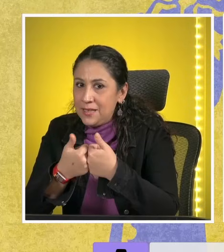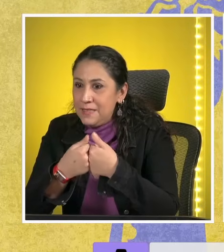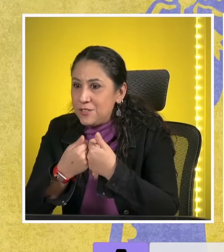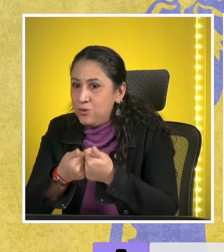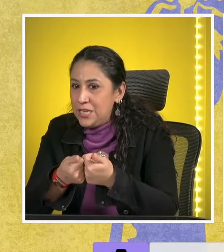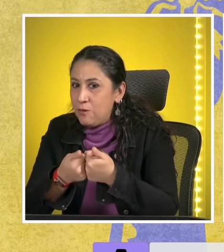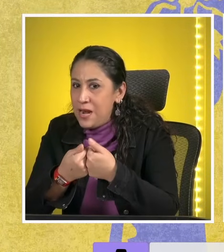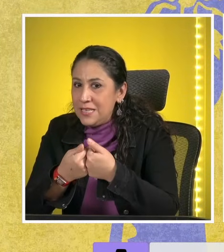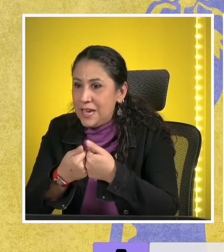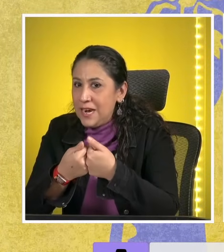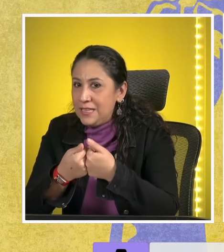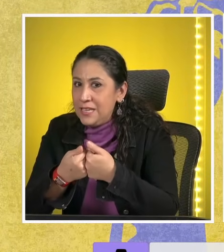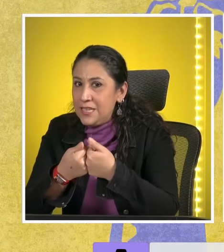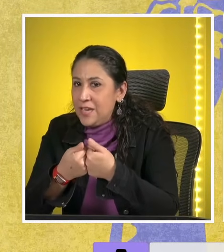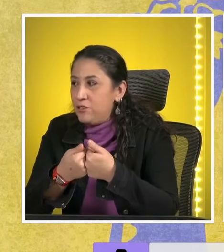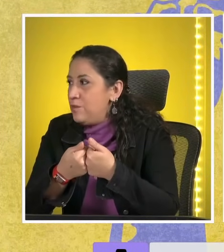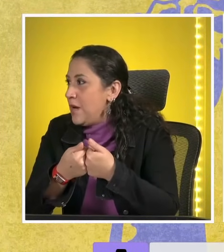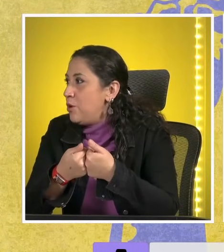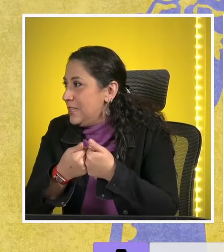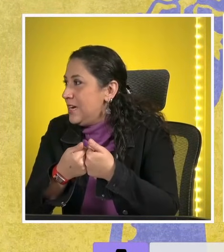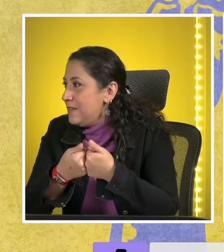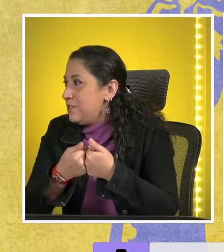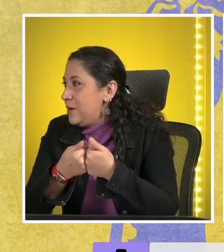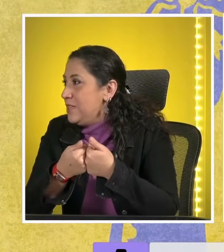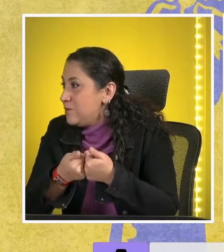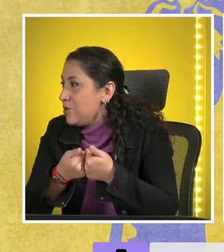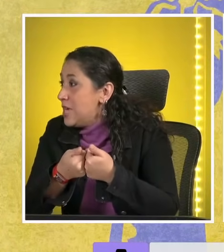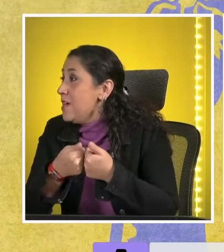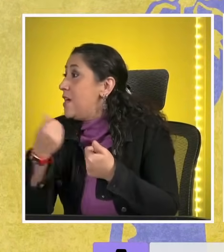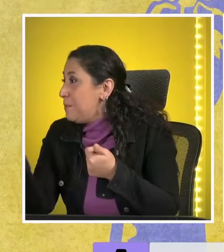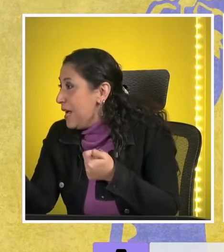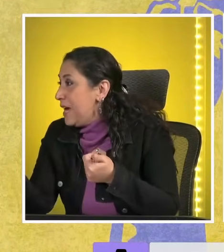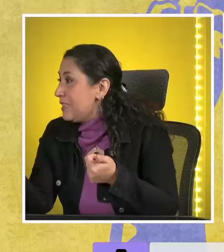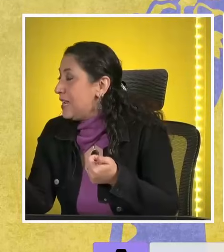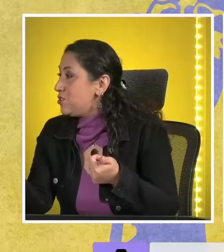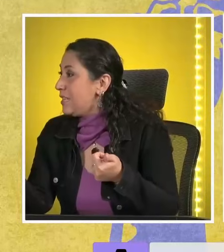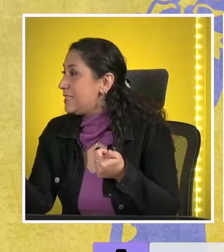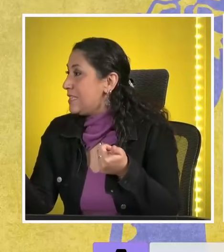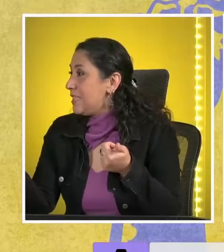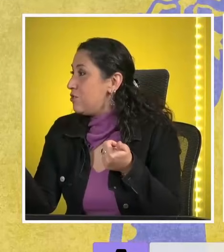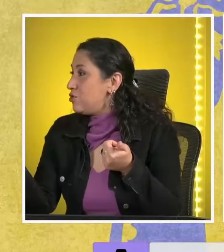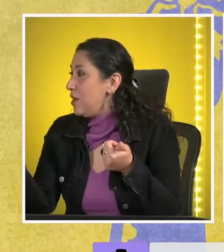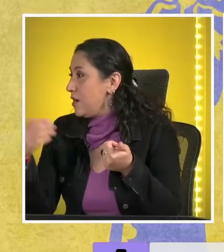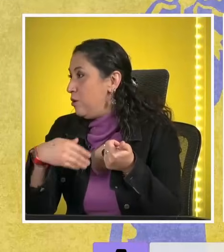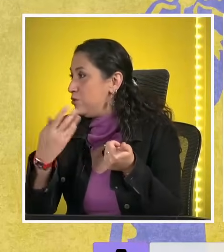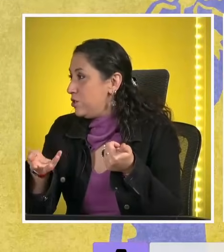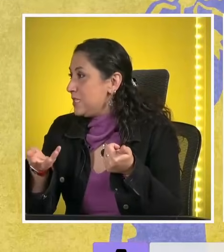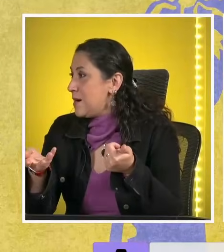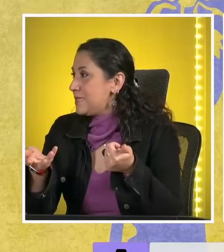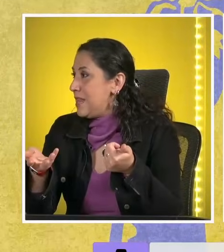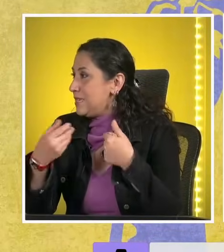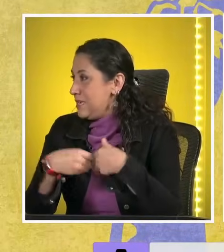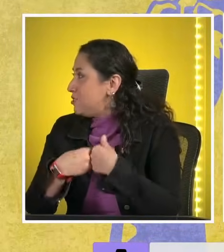manera abierta discutir cuál es la característica económica política de ese humanismo. Para la generación del 68, la